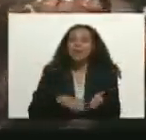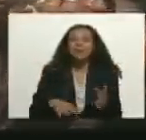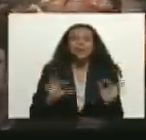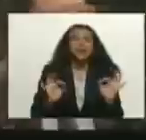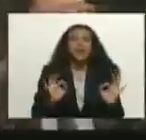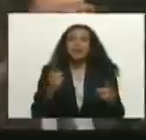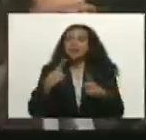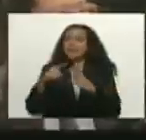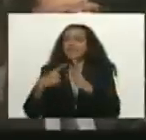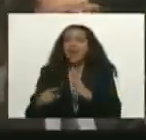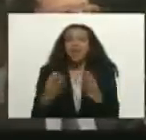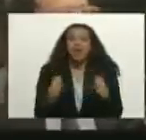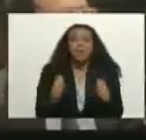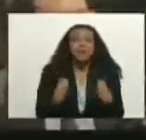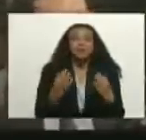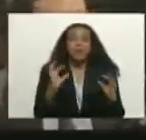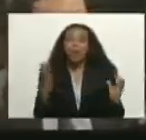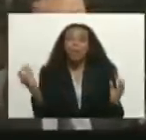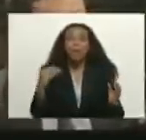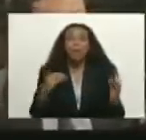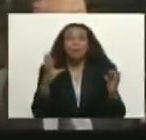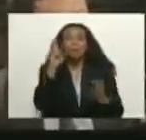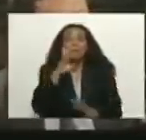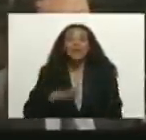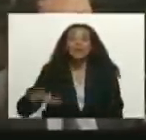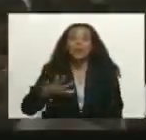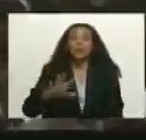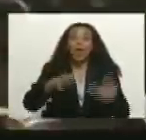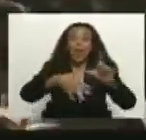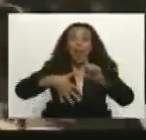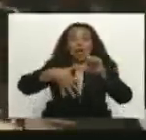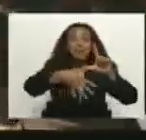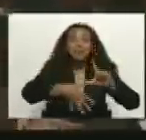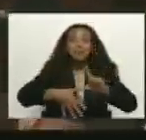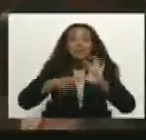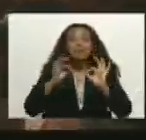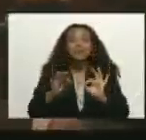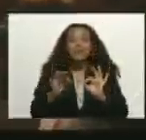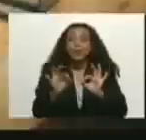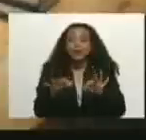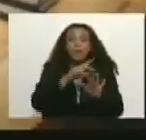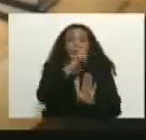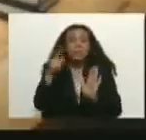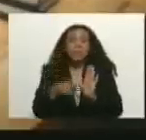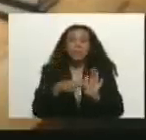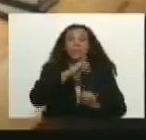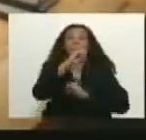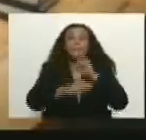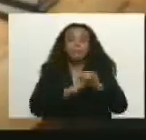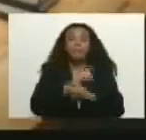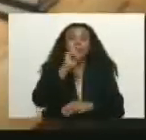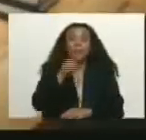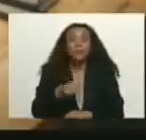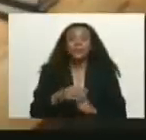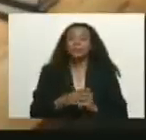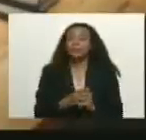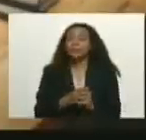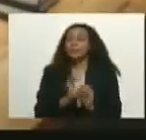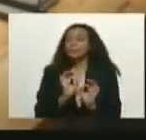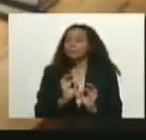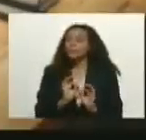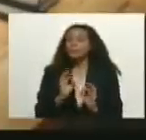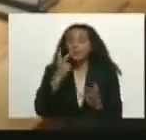piezas distintas, donde brilló la música venezolana, la música latinoamericana y el repertorio internacional también.